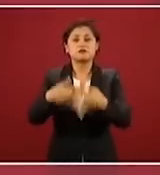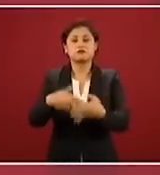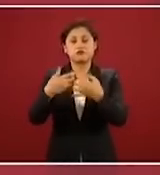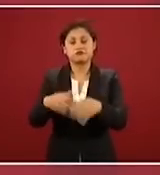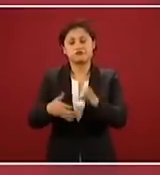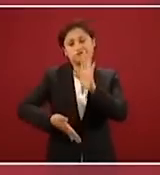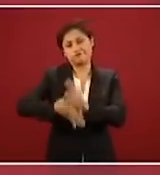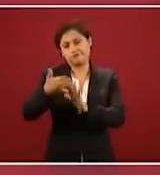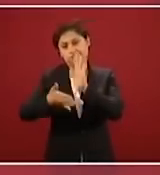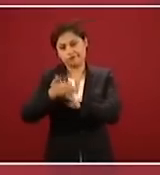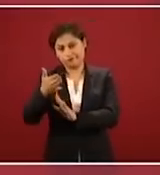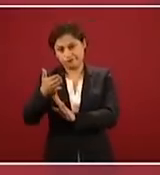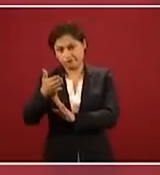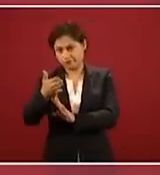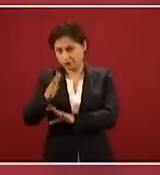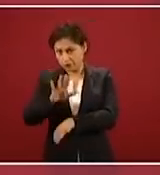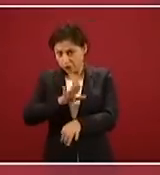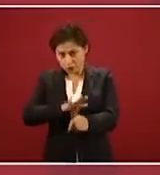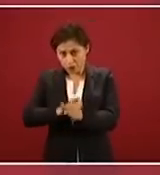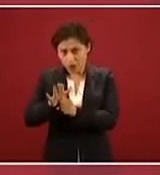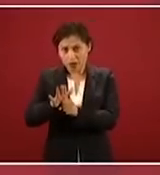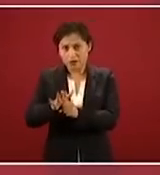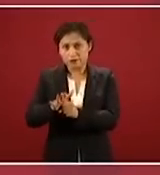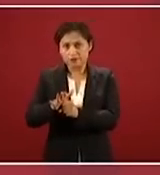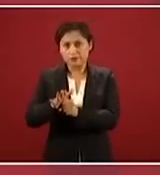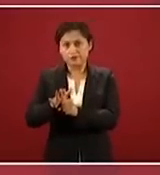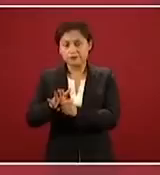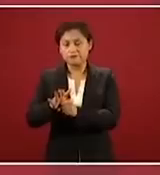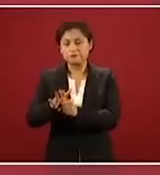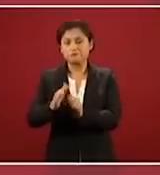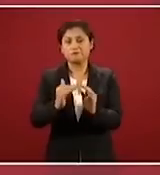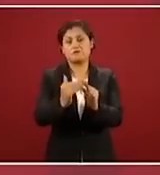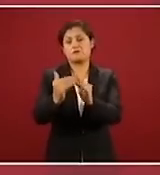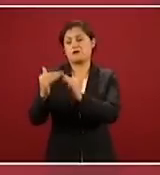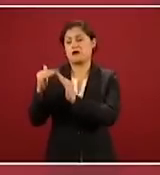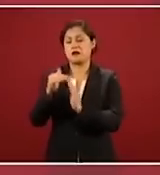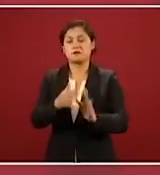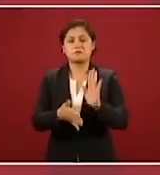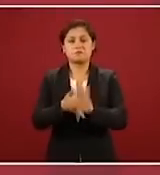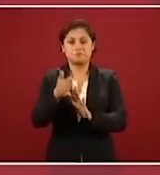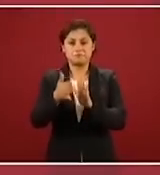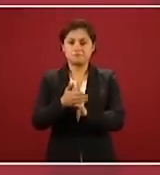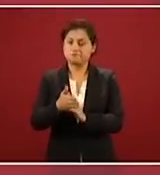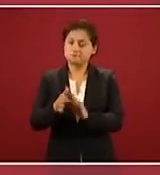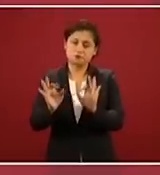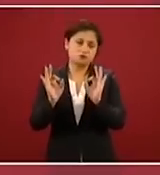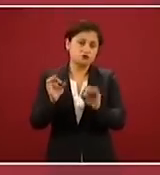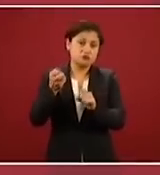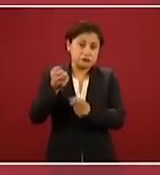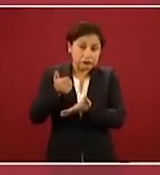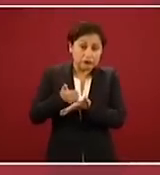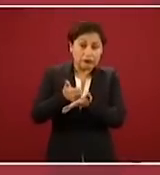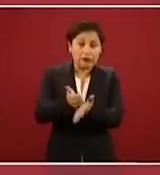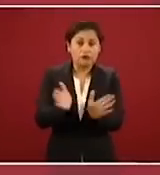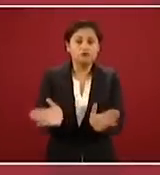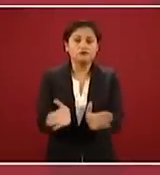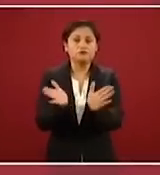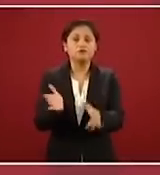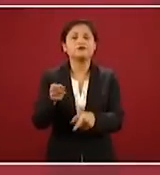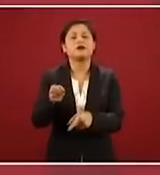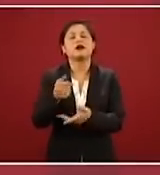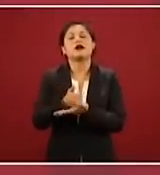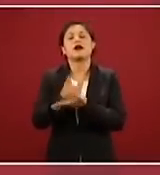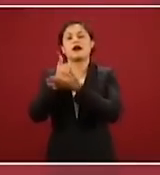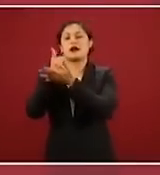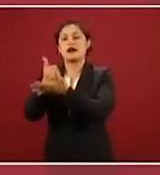Y en particular la construcción de vivienda, que ayuda para que